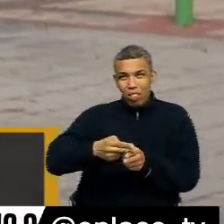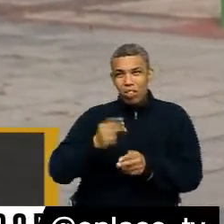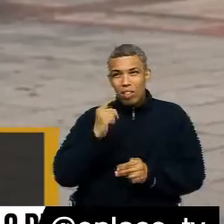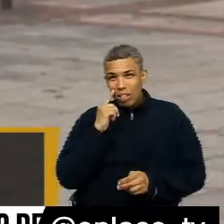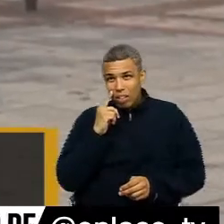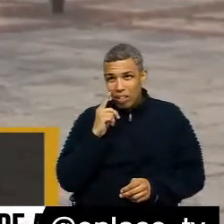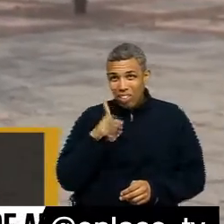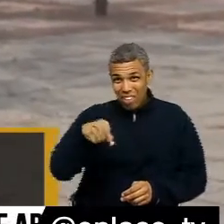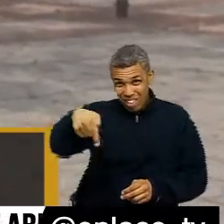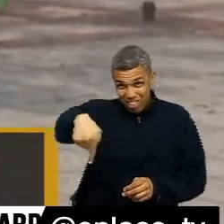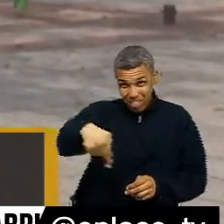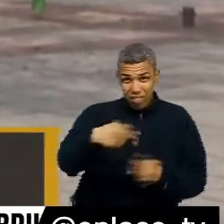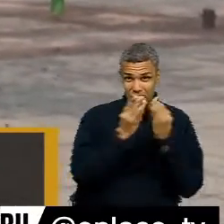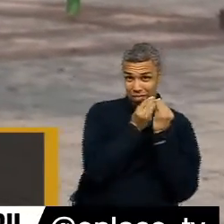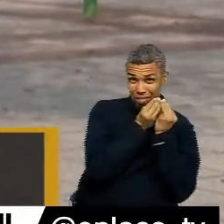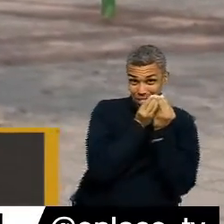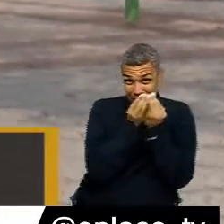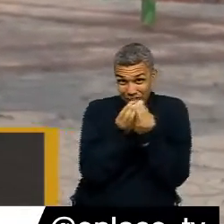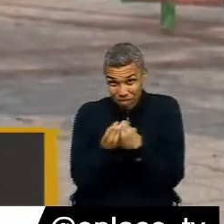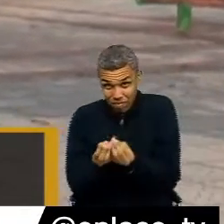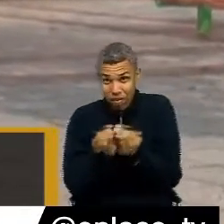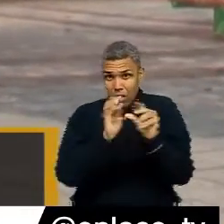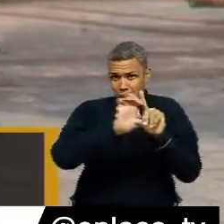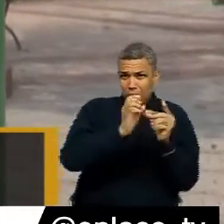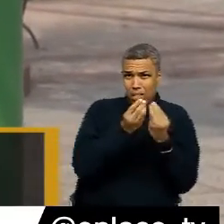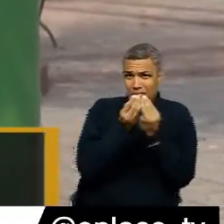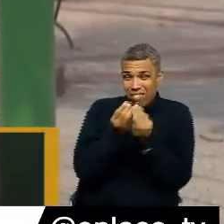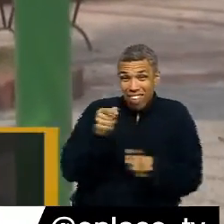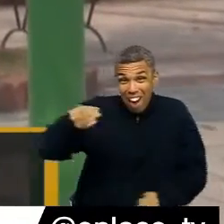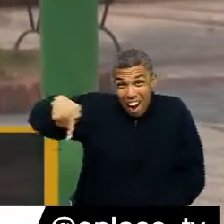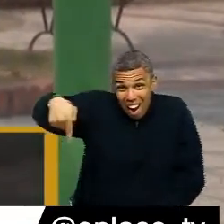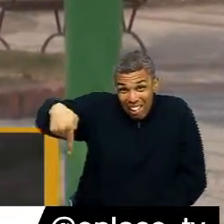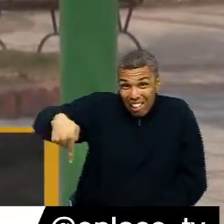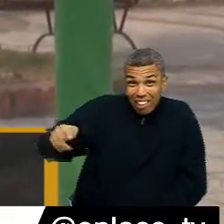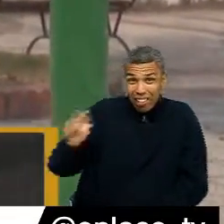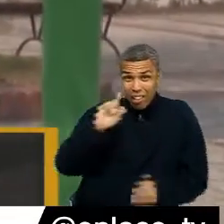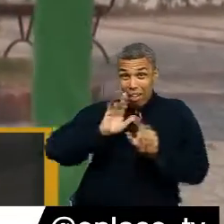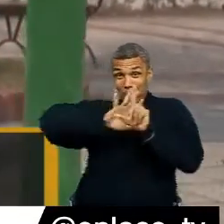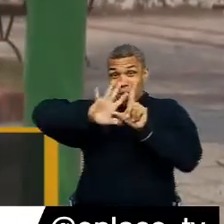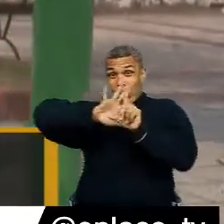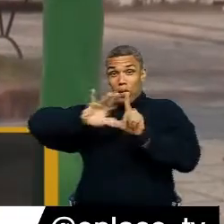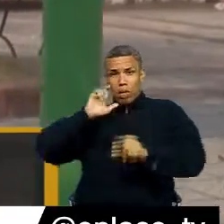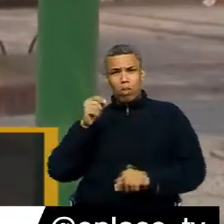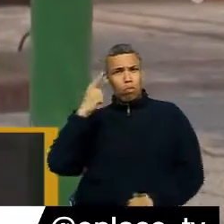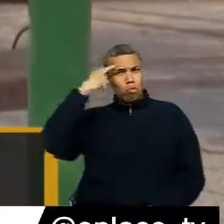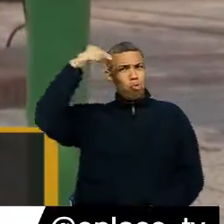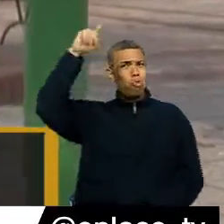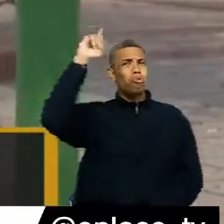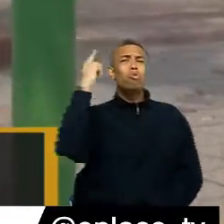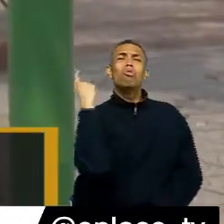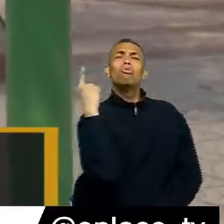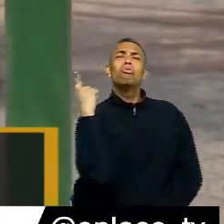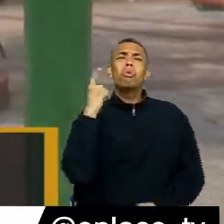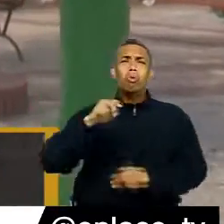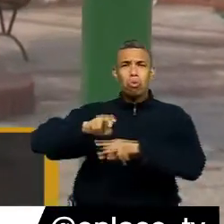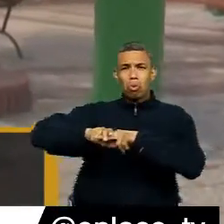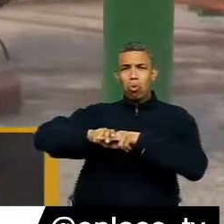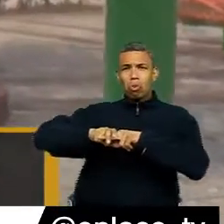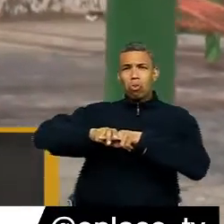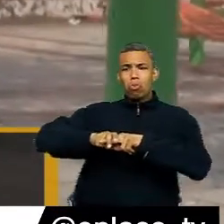aquí, en el Parque Santander. Precisamente en este punto fue donde fue grabado este video, que fue repartido en redes sociales para que la